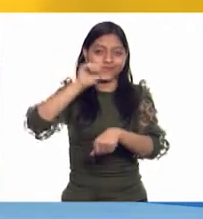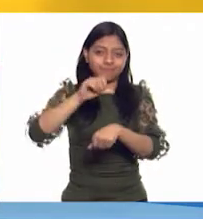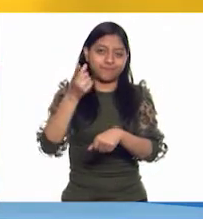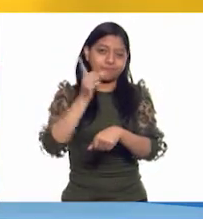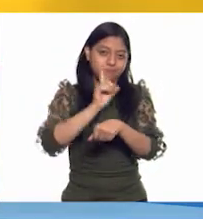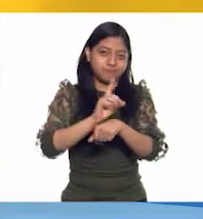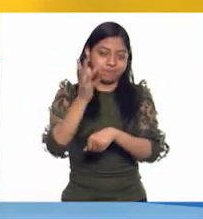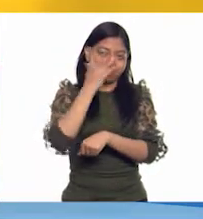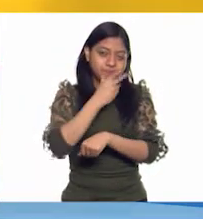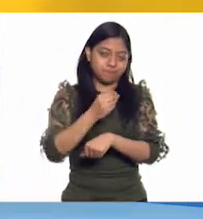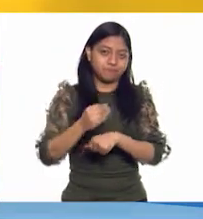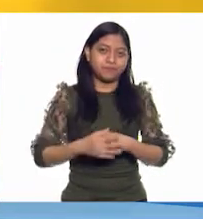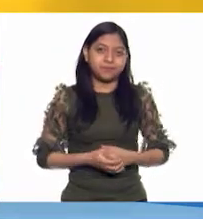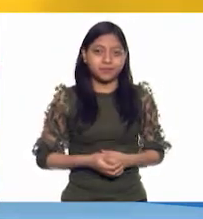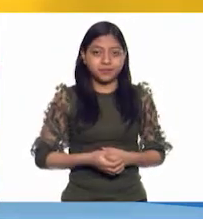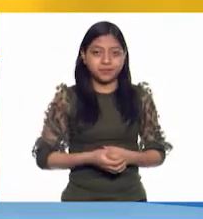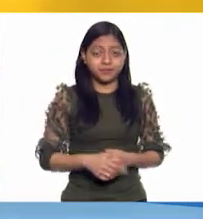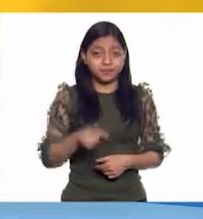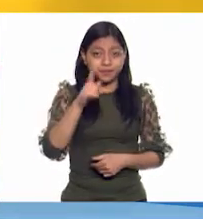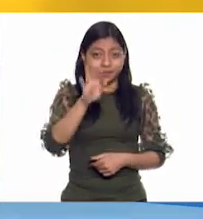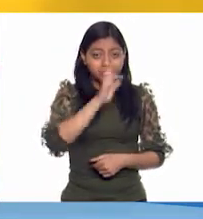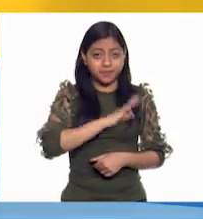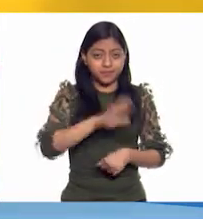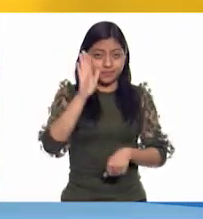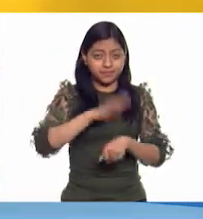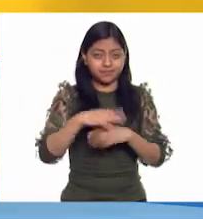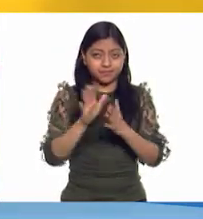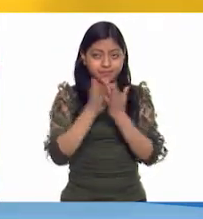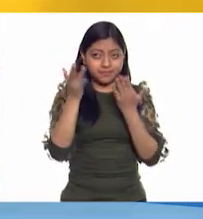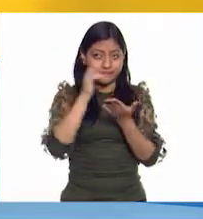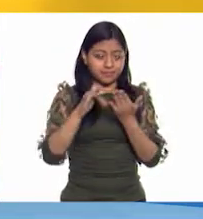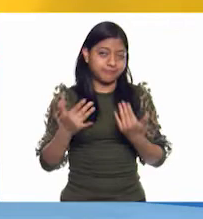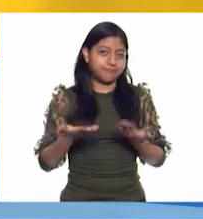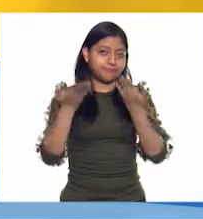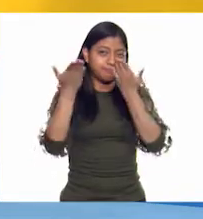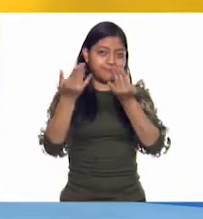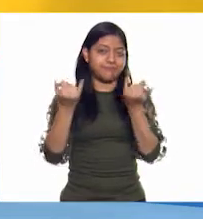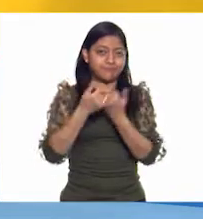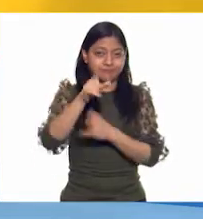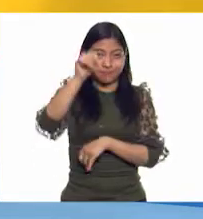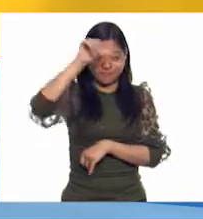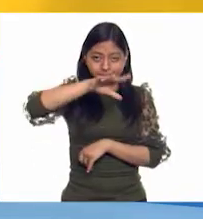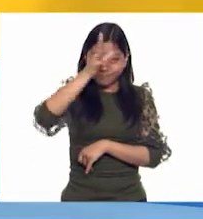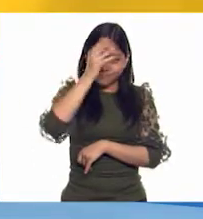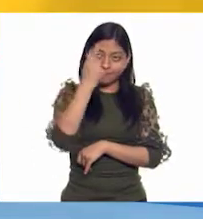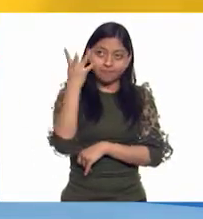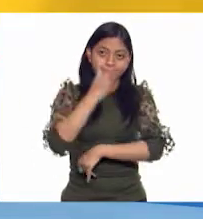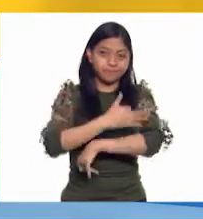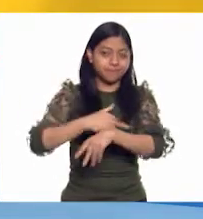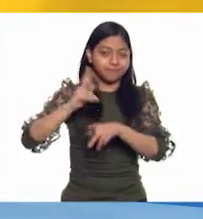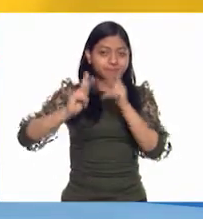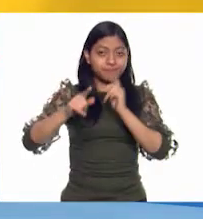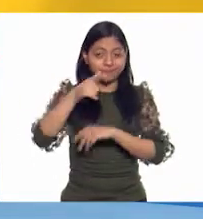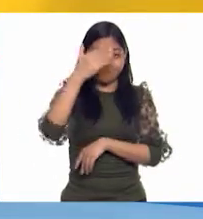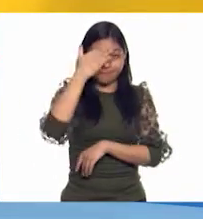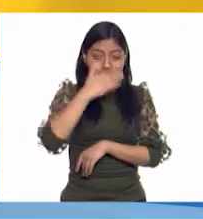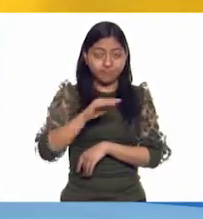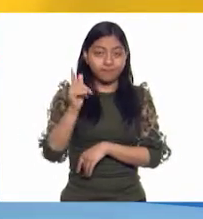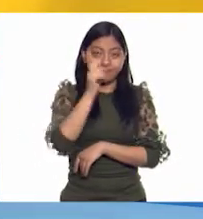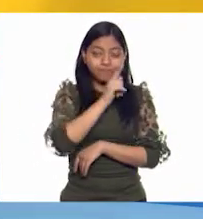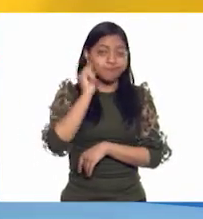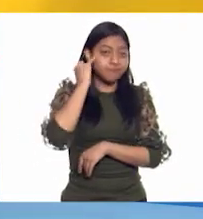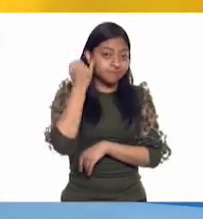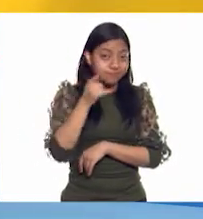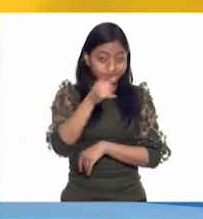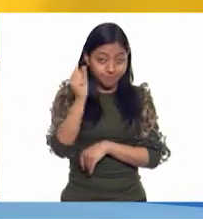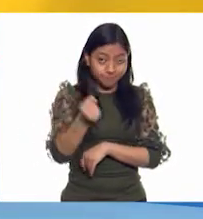día. Si te es posible, consulta otros libros y comenta el tema de hoy con tu familia. Si tienen la fortuna de hablar una